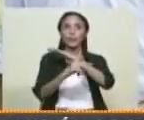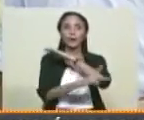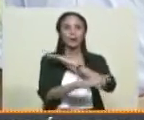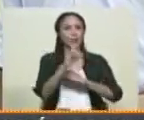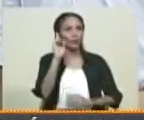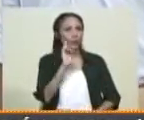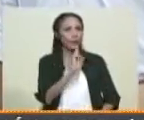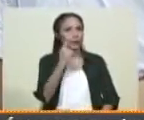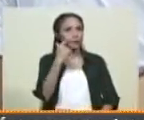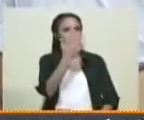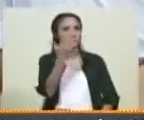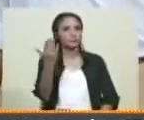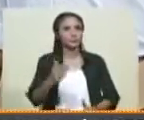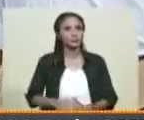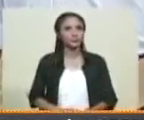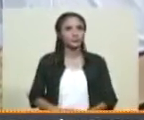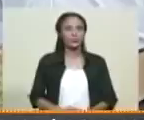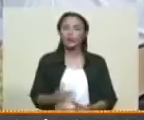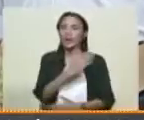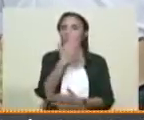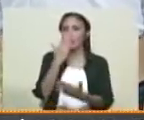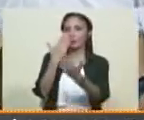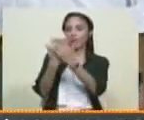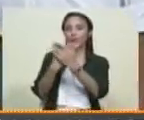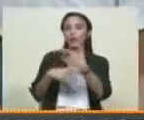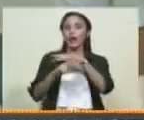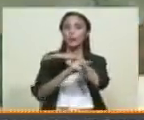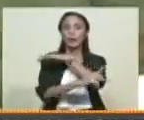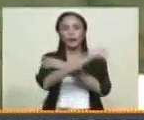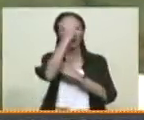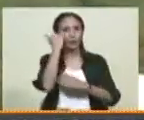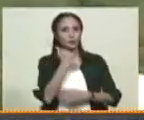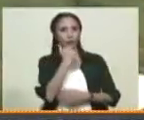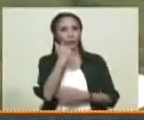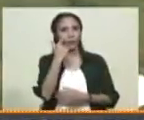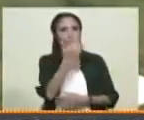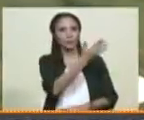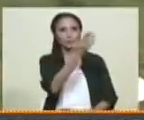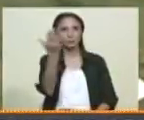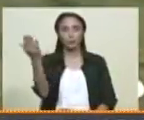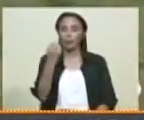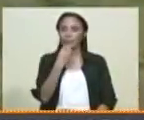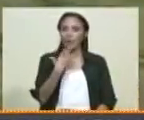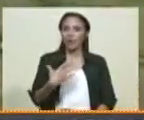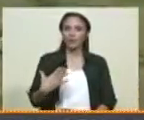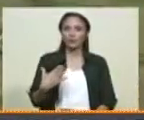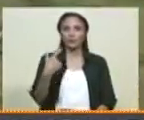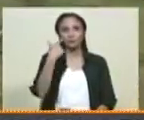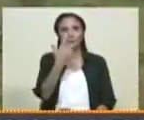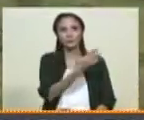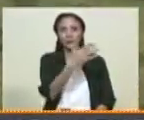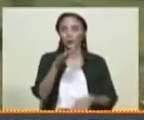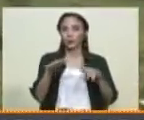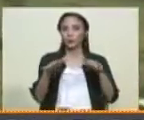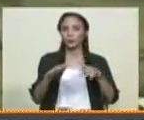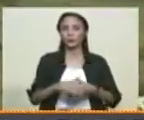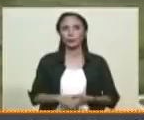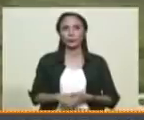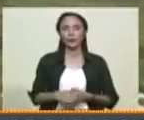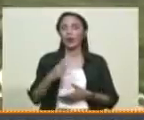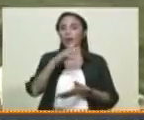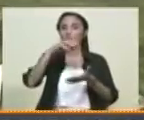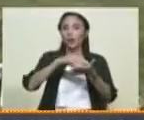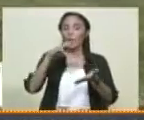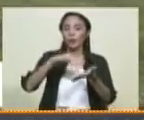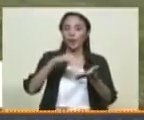aquí, frente al Parque Francisco de Miranda, La Carlota, en esta hermosa zona de la región capital del